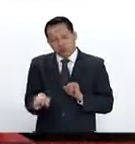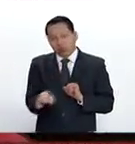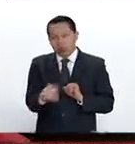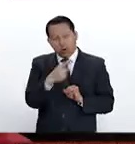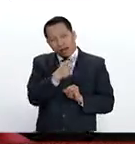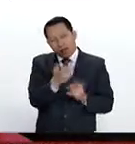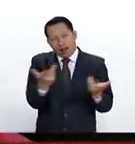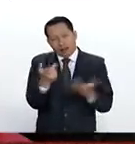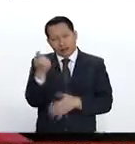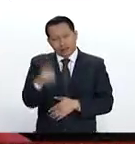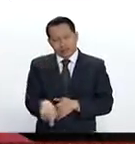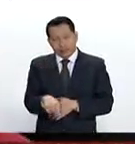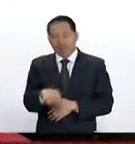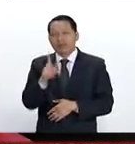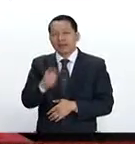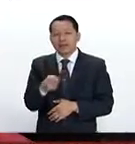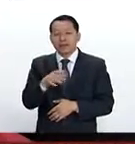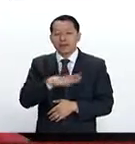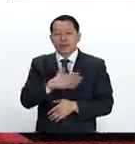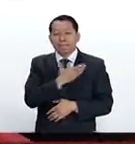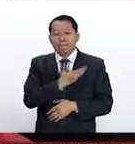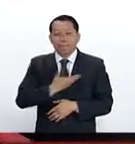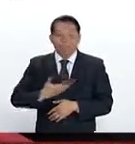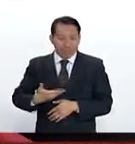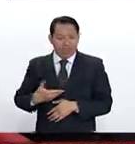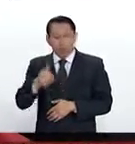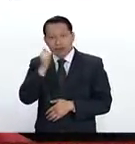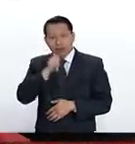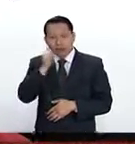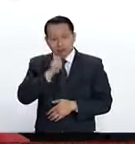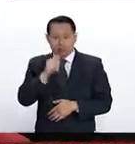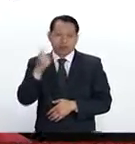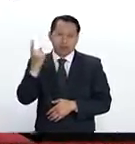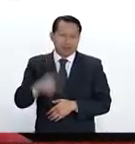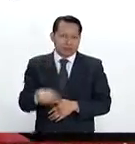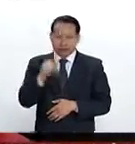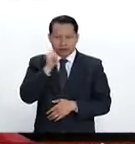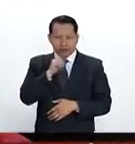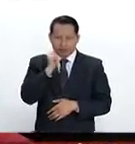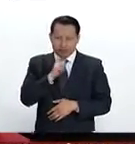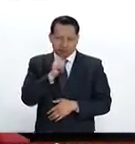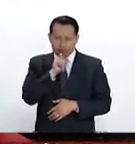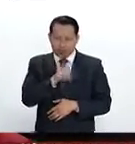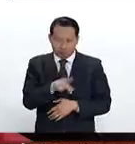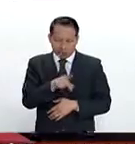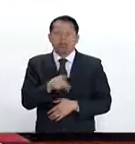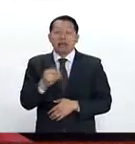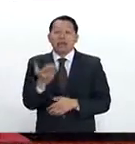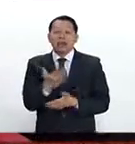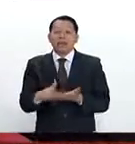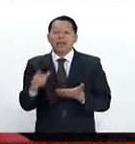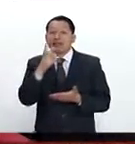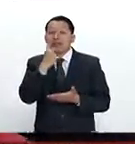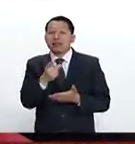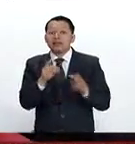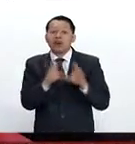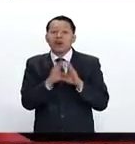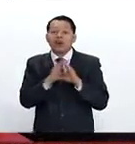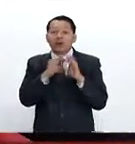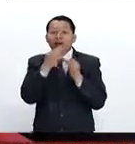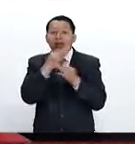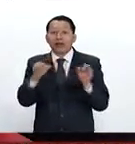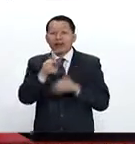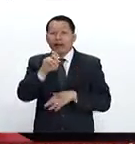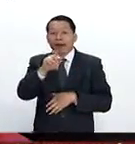por un lado está que en efecto el presidente tiene la última palabra, y por otro que también, si pensamos en la declaración de Kelly